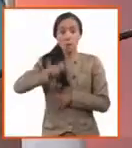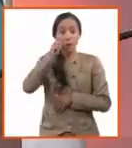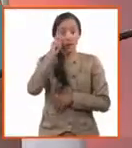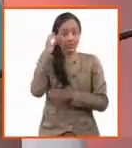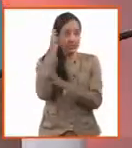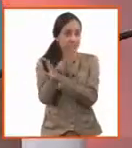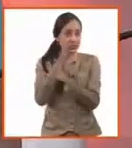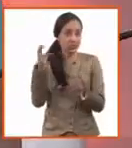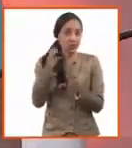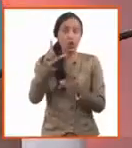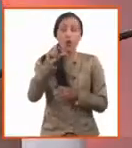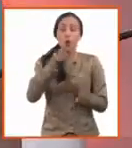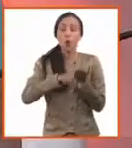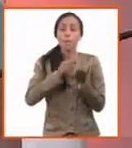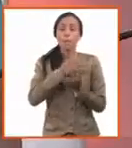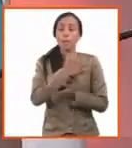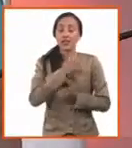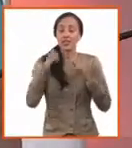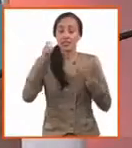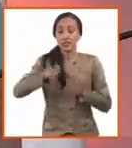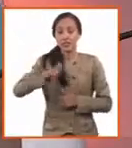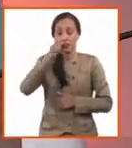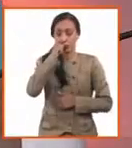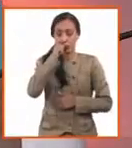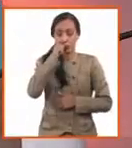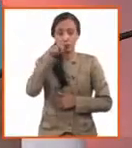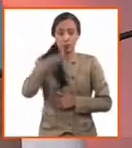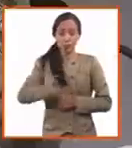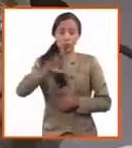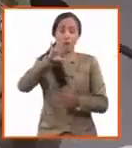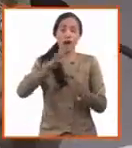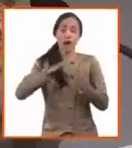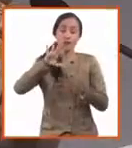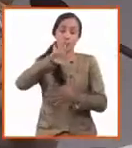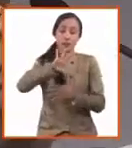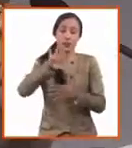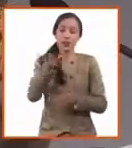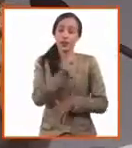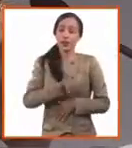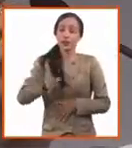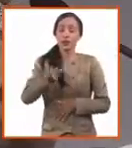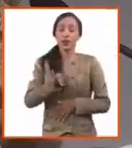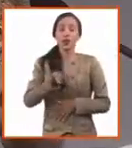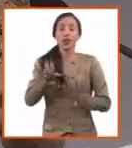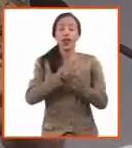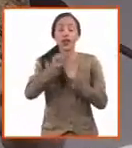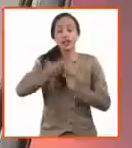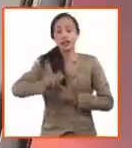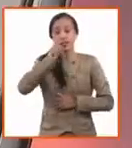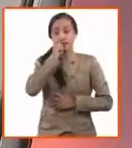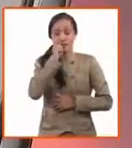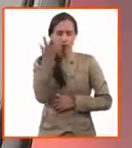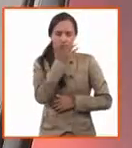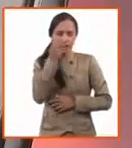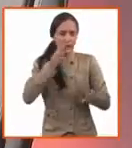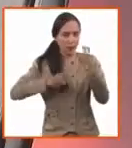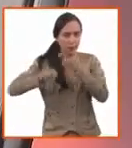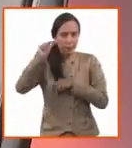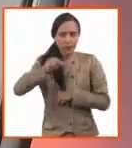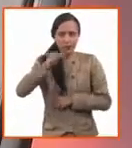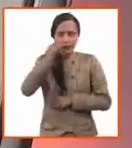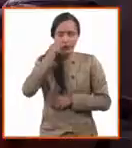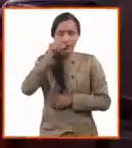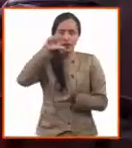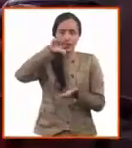luís rojas lópez director del fondo editorial de casa de las américas y el licenciado luís el luis emilio aybar toledo investigador del instituto juan